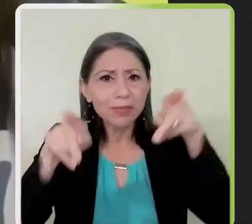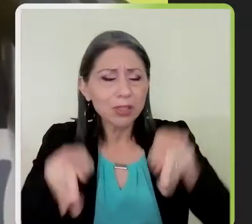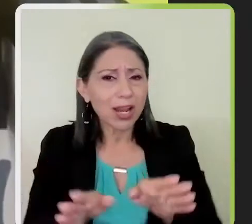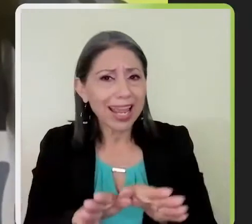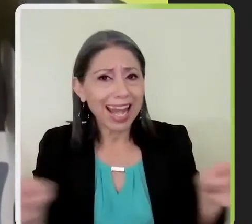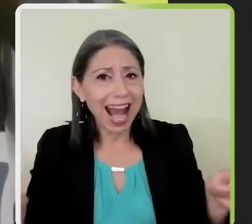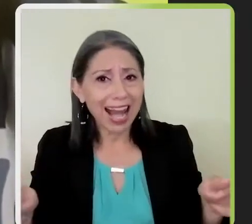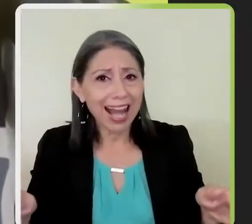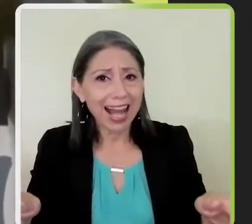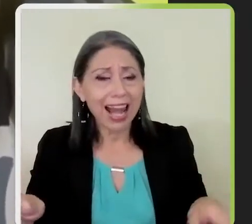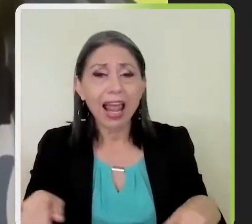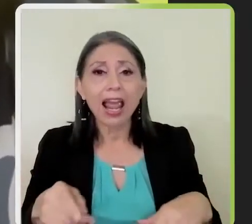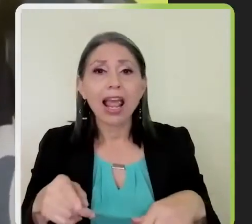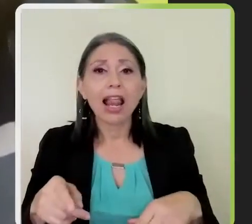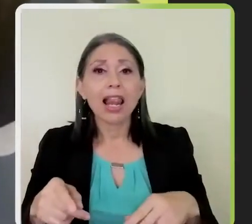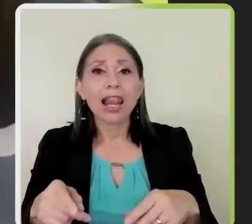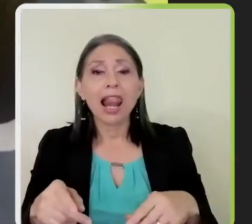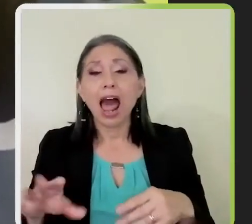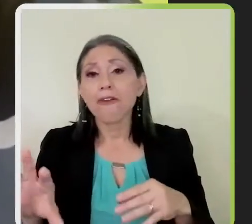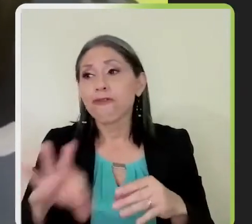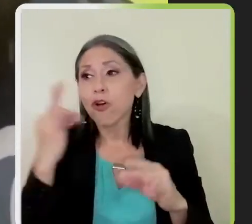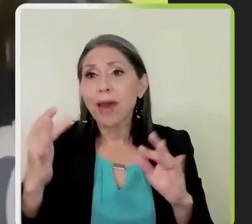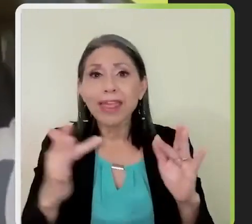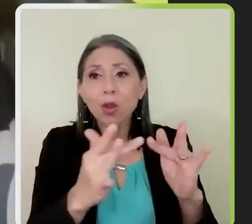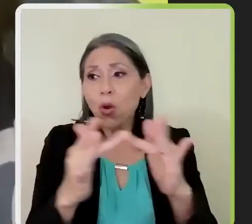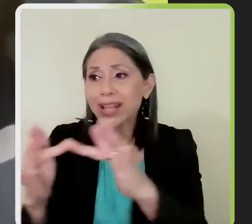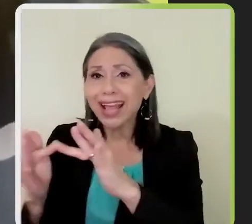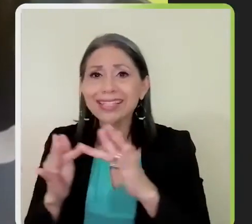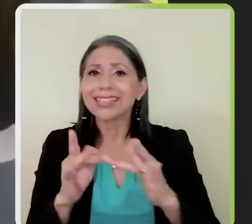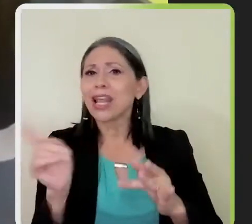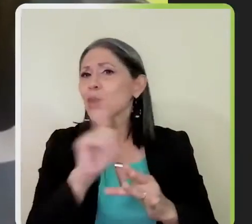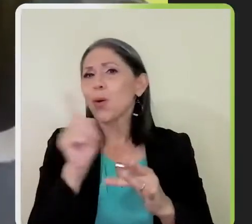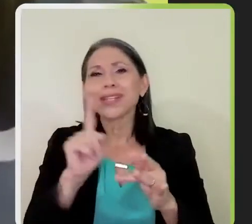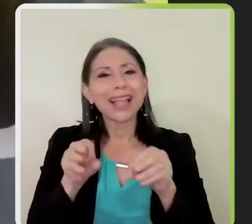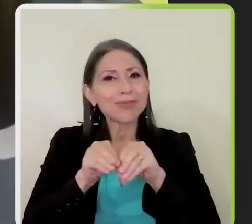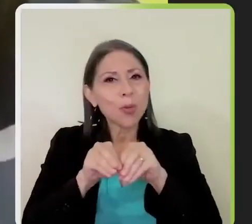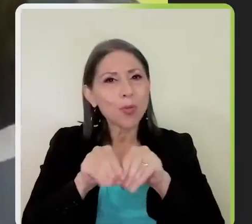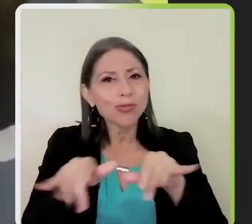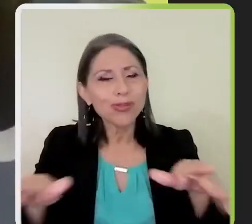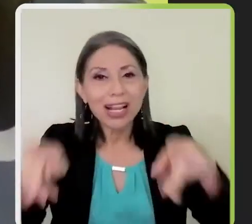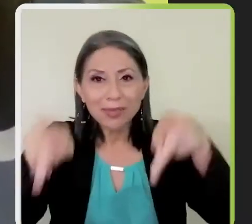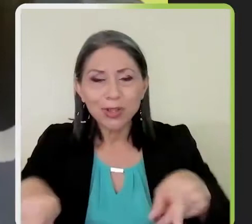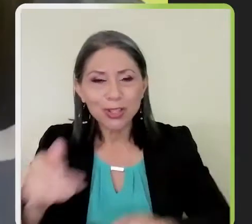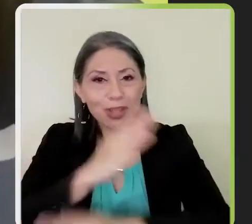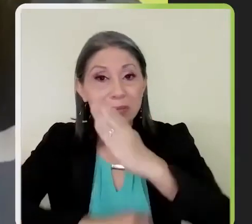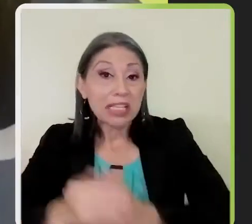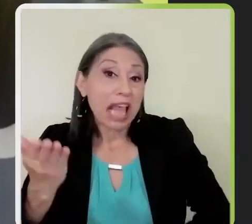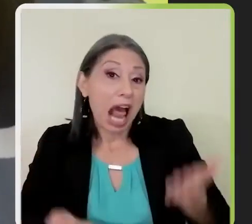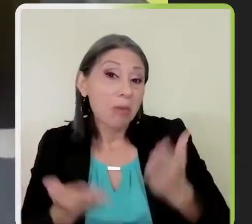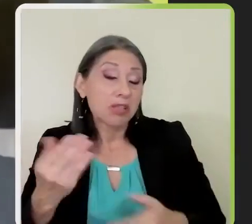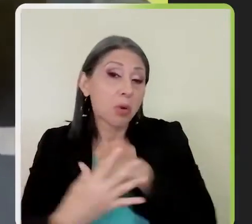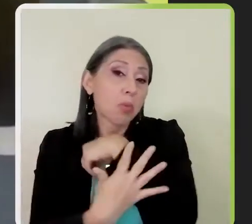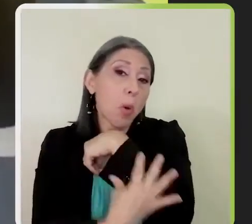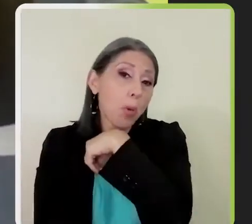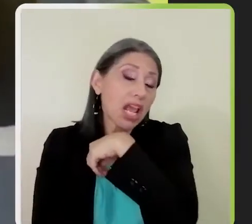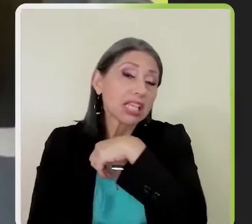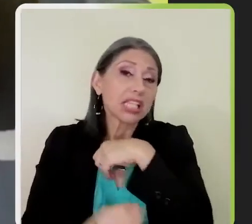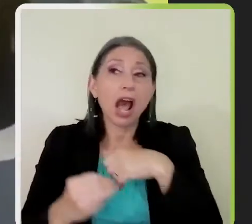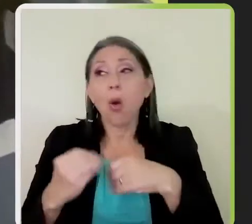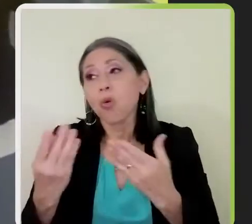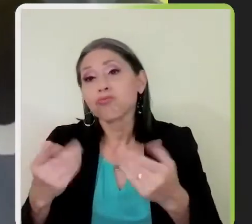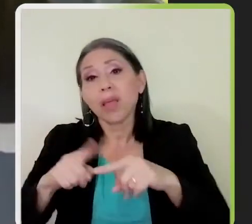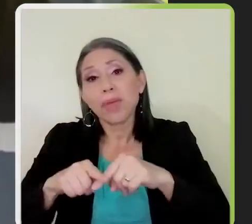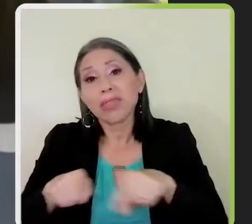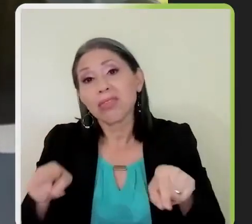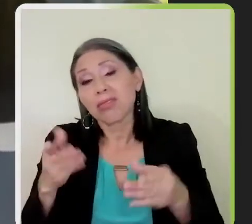está generalizada en las personas con discapacidad en razón de tal vez de pobreza o del sitio donde viven. Vamos a ver, muchos no